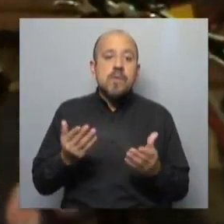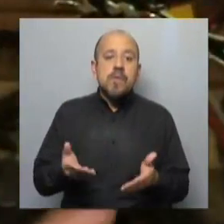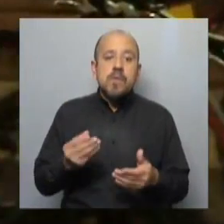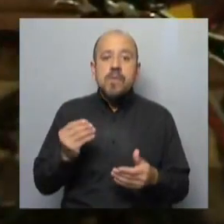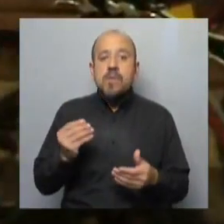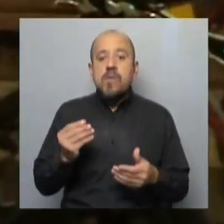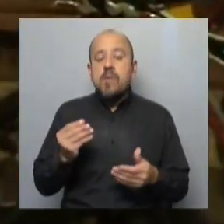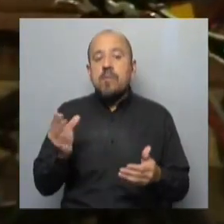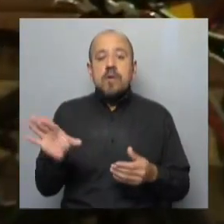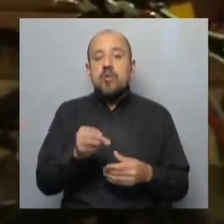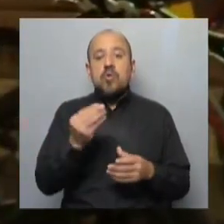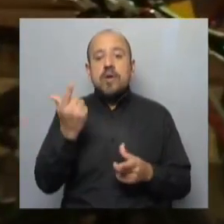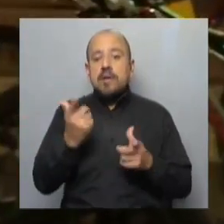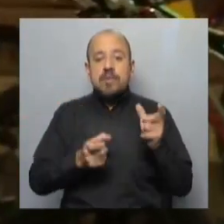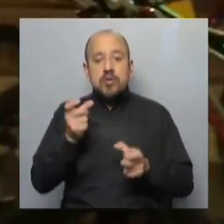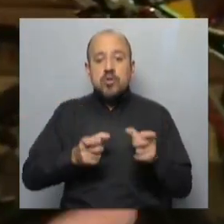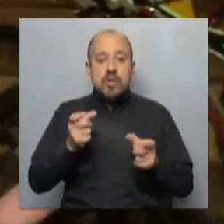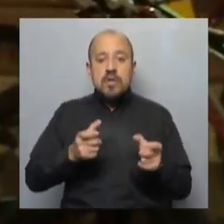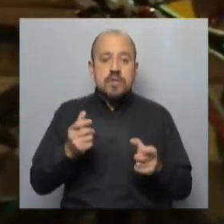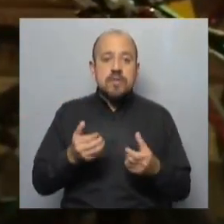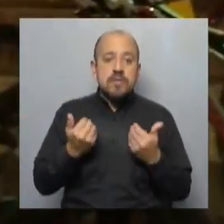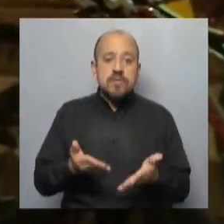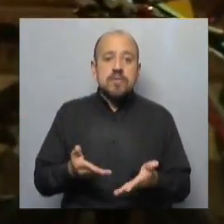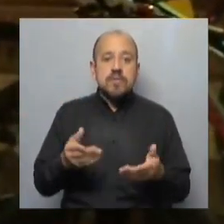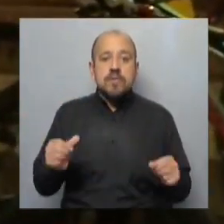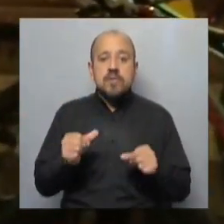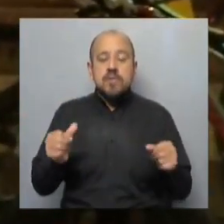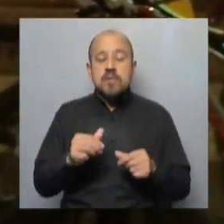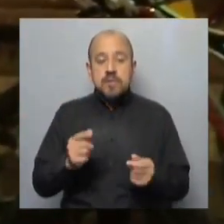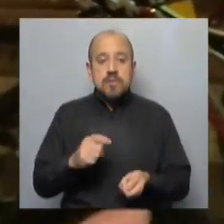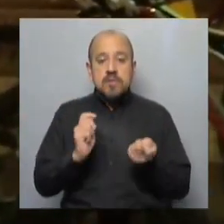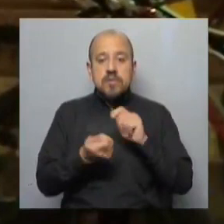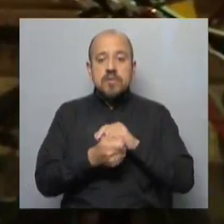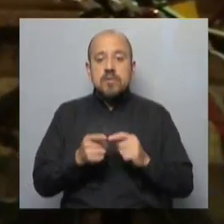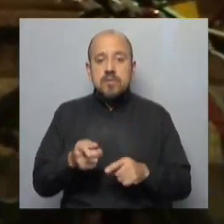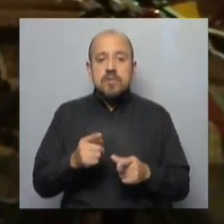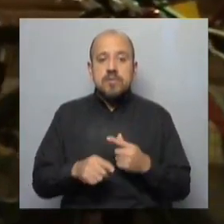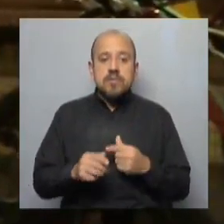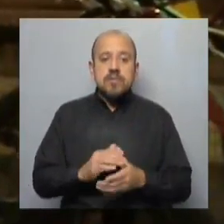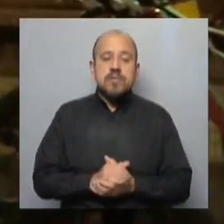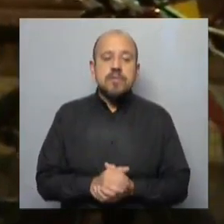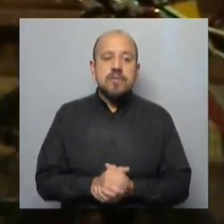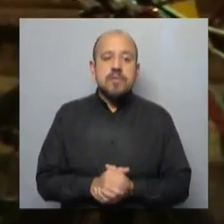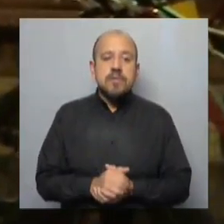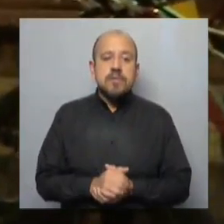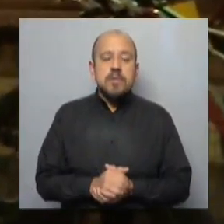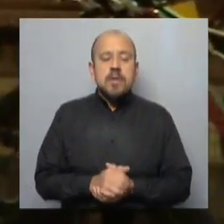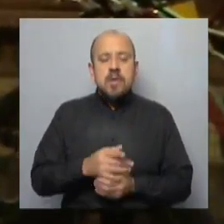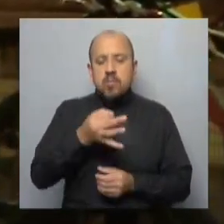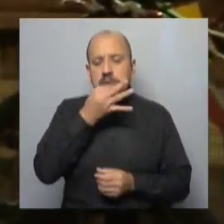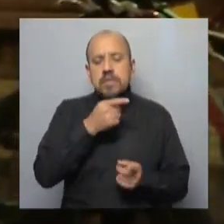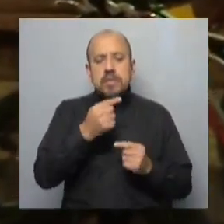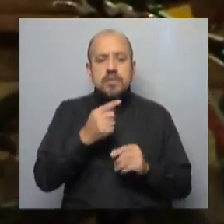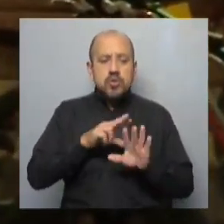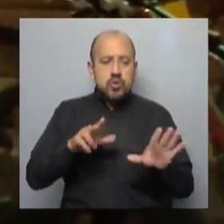todas para todo el mundo en general este que se genera un cambio y que se propicie ese cambio en este sentido decía recién 18